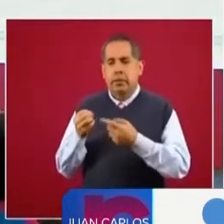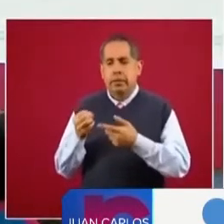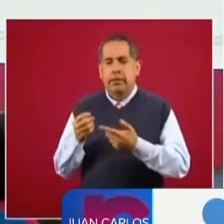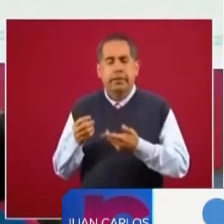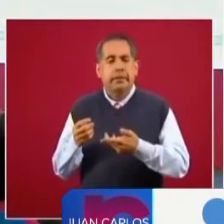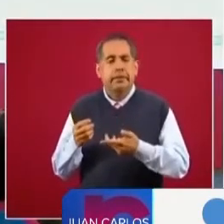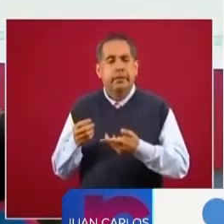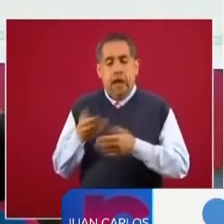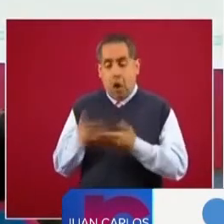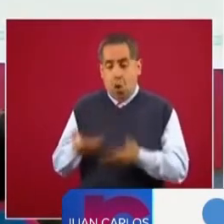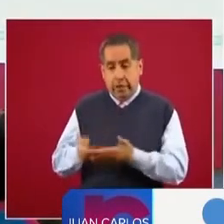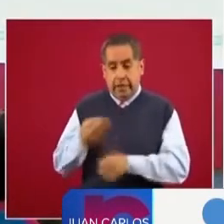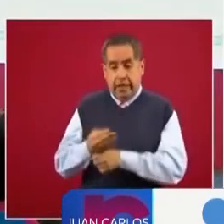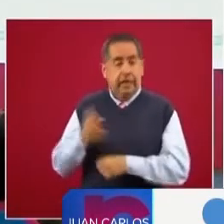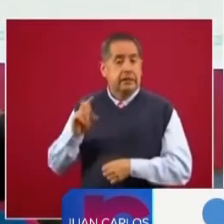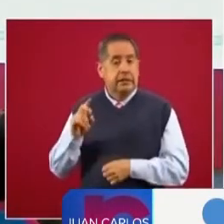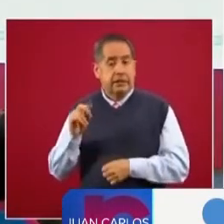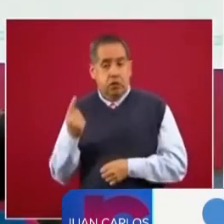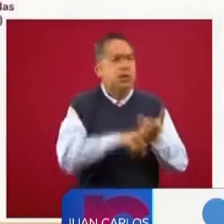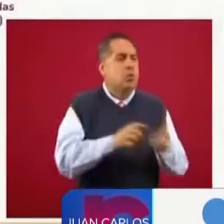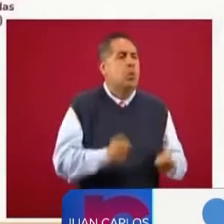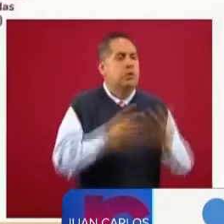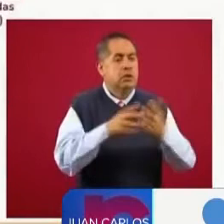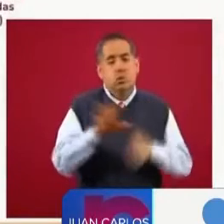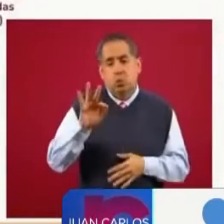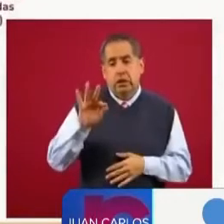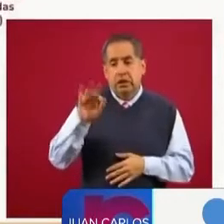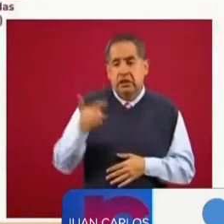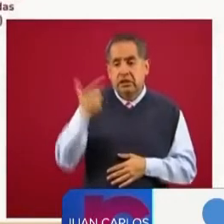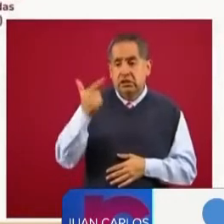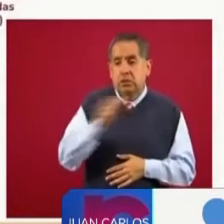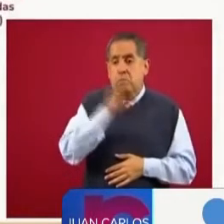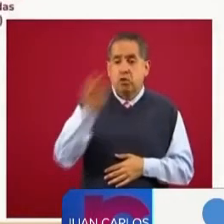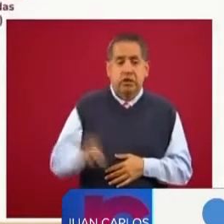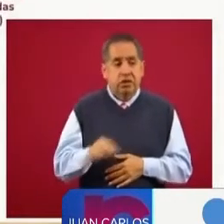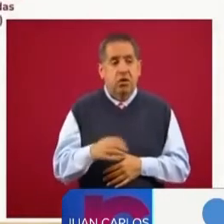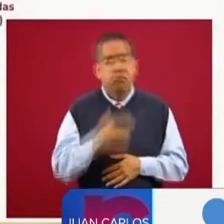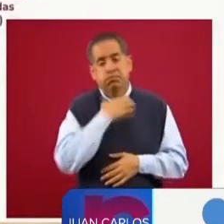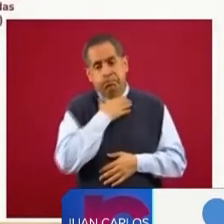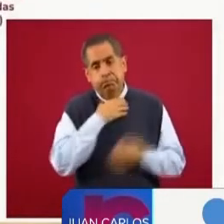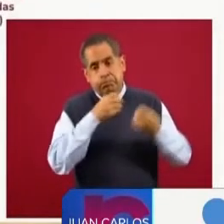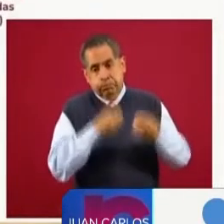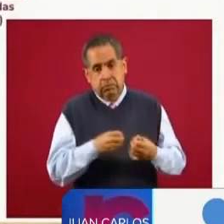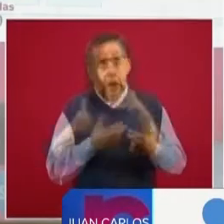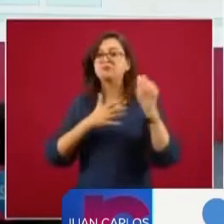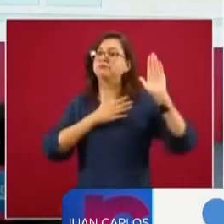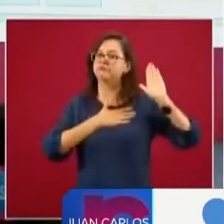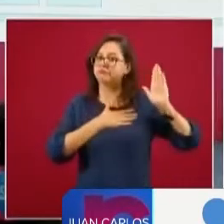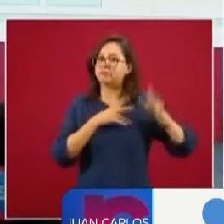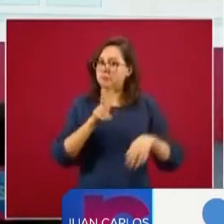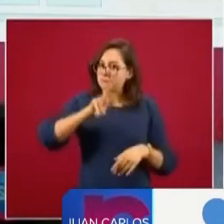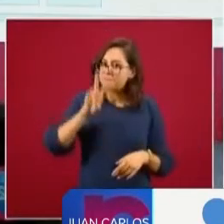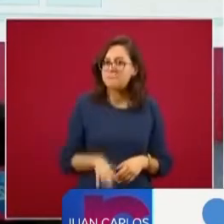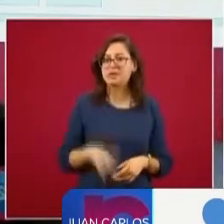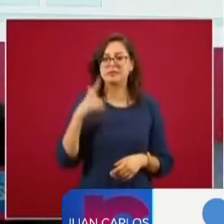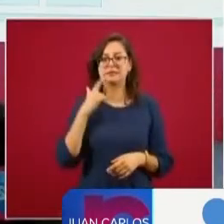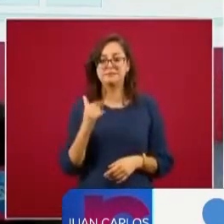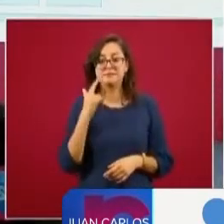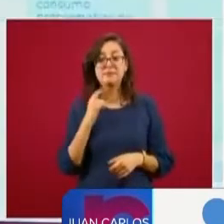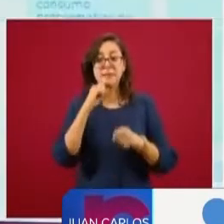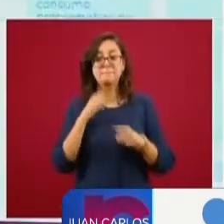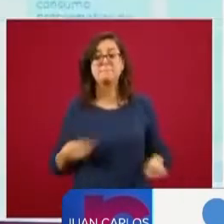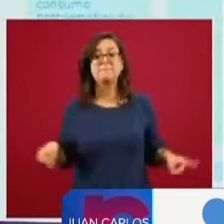internas con las autoridades del gobierno del estado y después sostendrán una reunión privada. Al terminar, establecerán